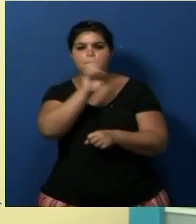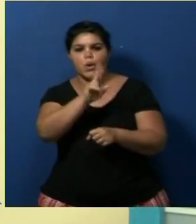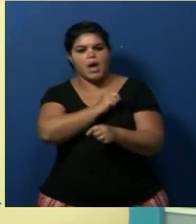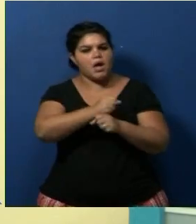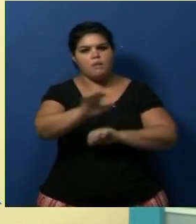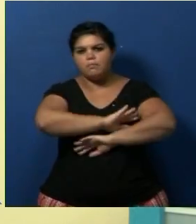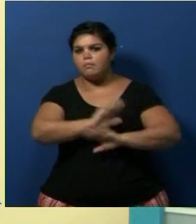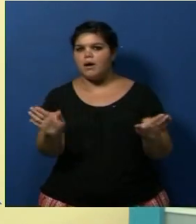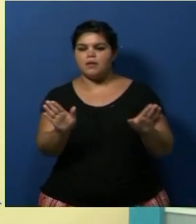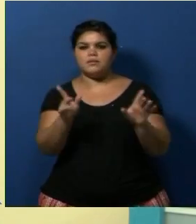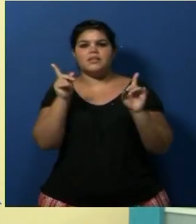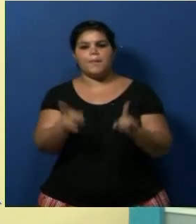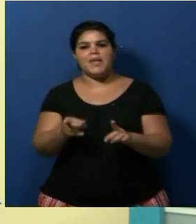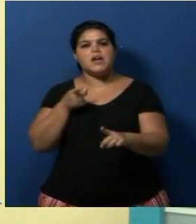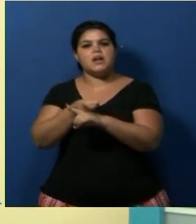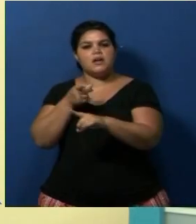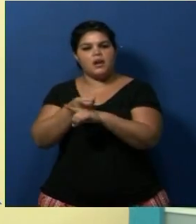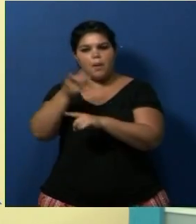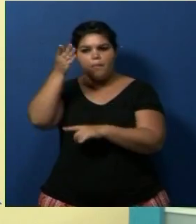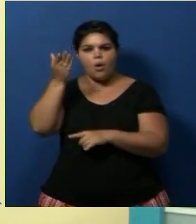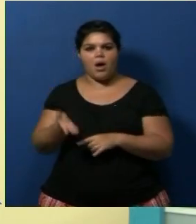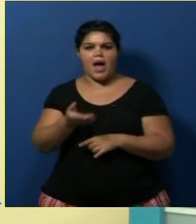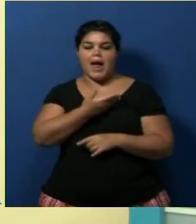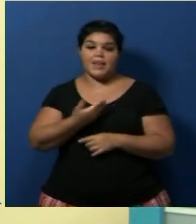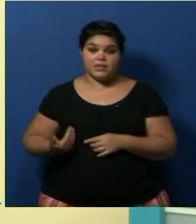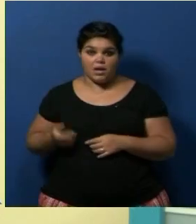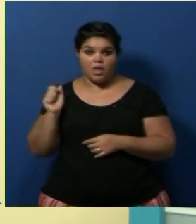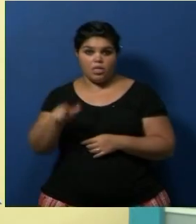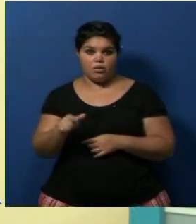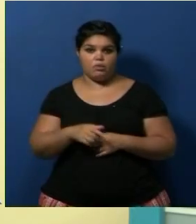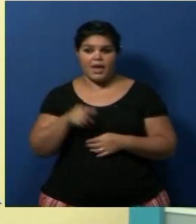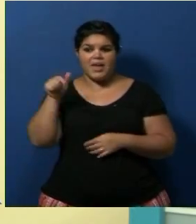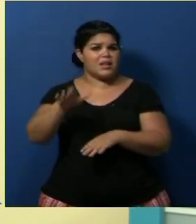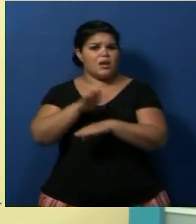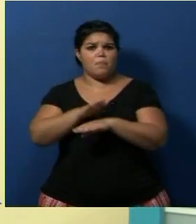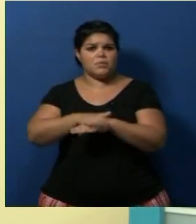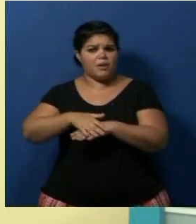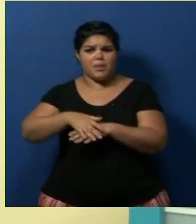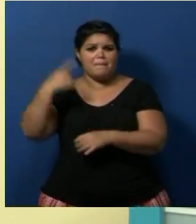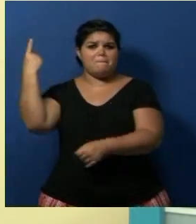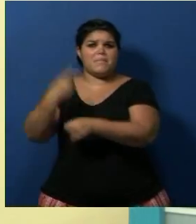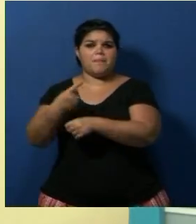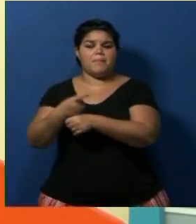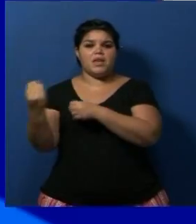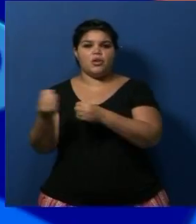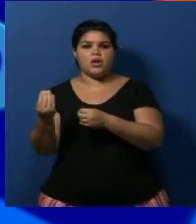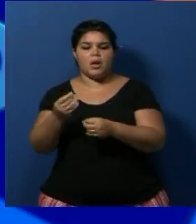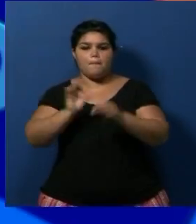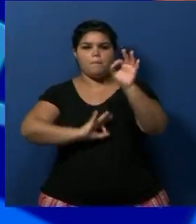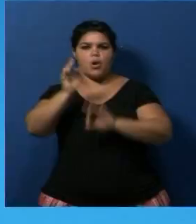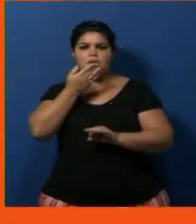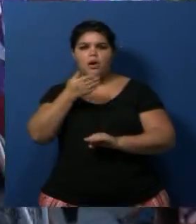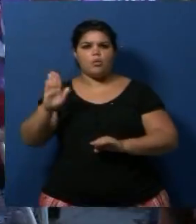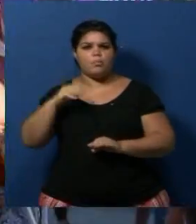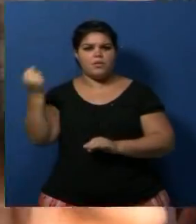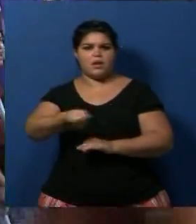reclamos concretos al Estado, que es el último y el principal responsable de aplicar las políticas, y no solamente de aplicar las políticas, sino también